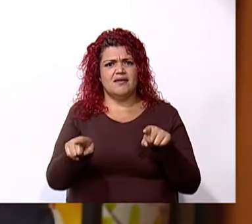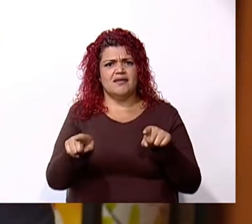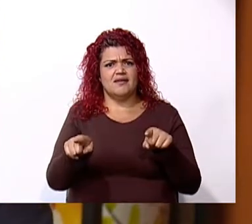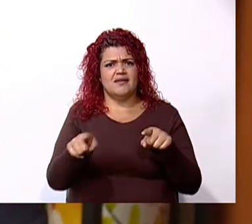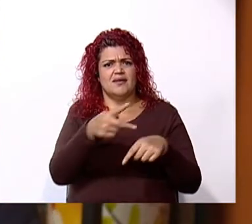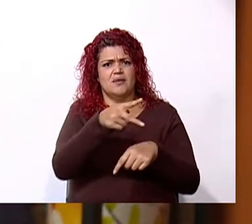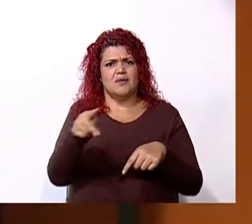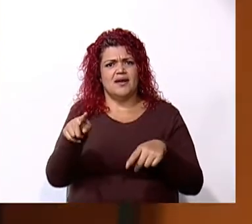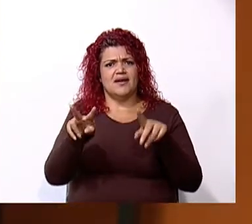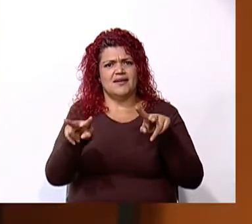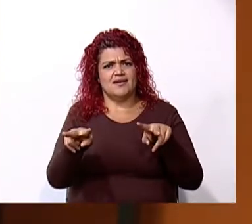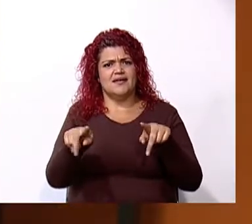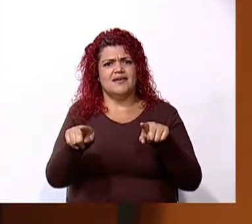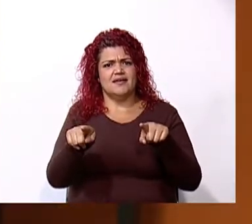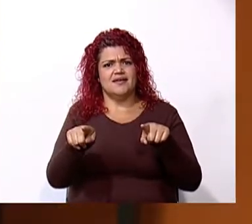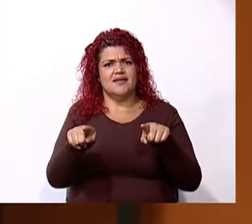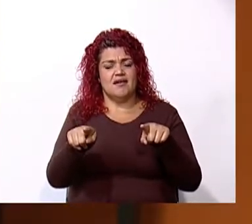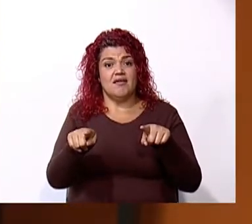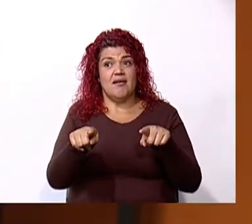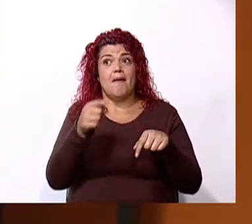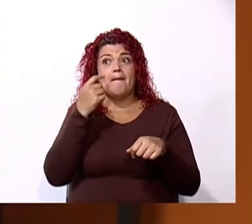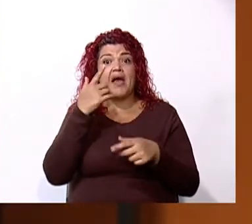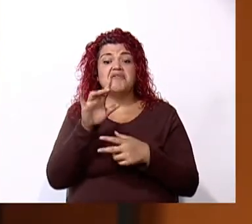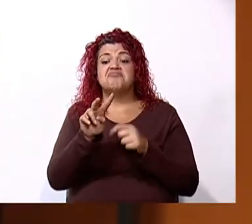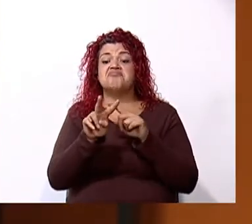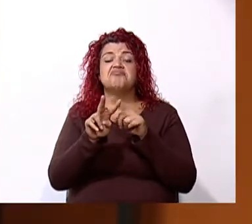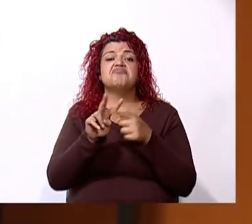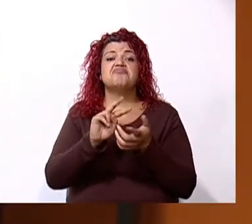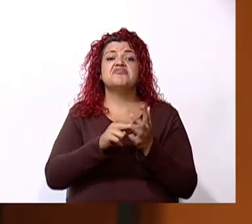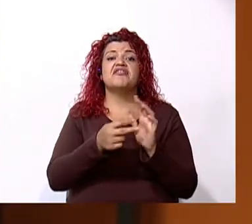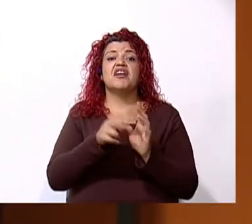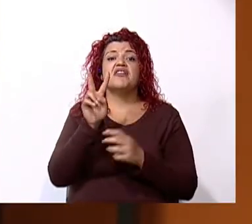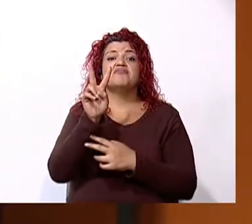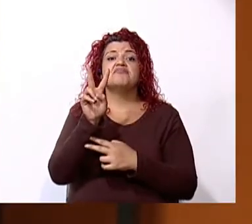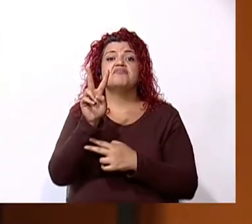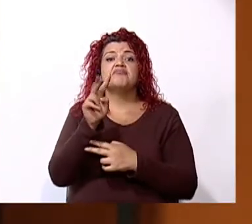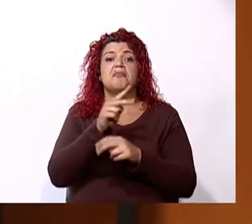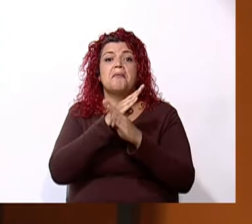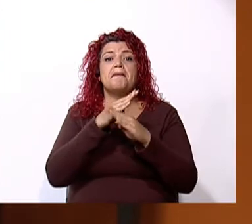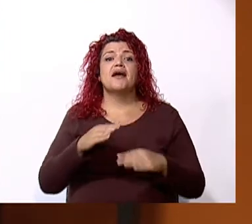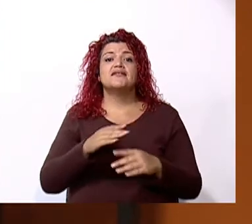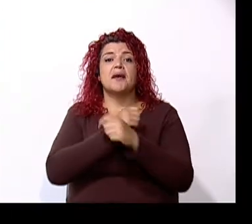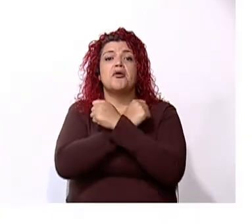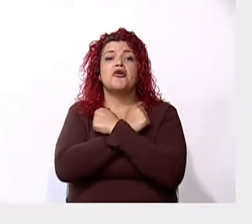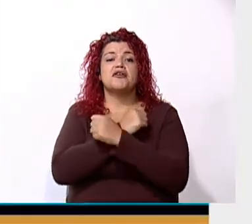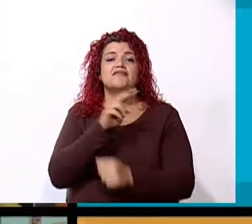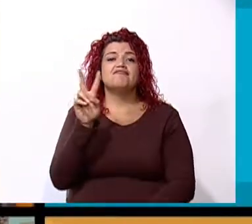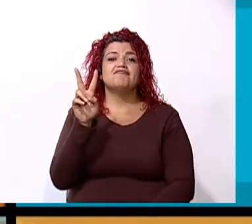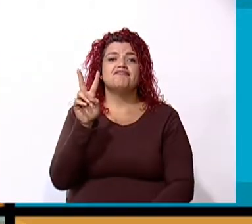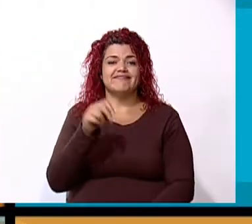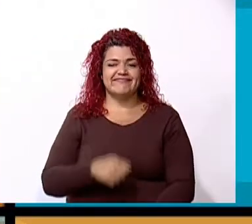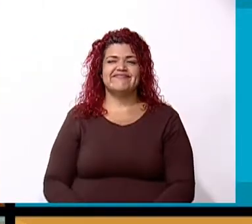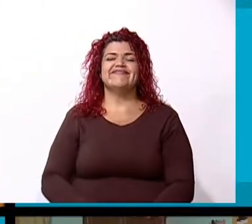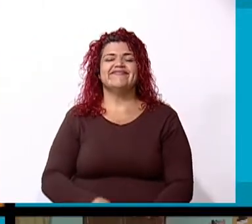más hay que prestar atención. También si ponen sus dedos así, significa paz y amor. Bueno, me gustó el baile, nos vemos.